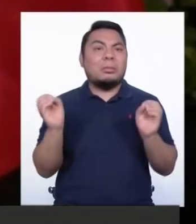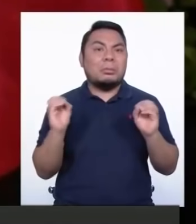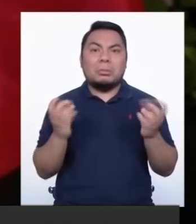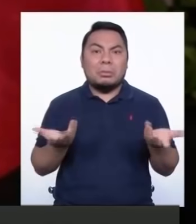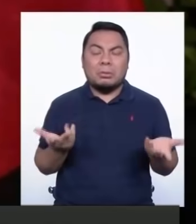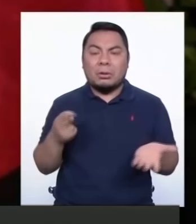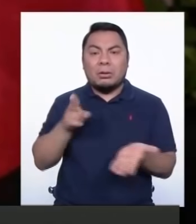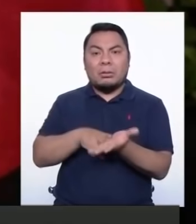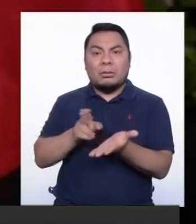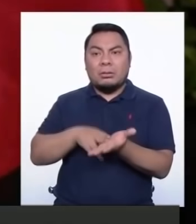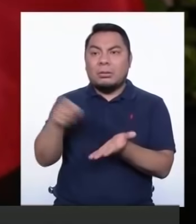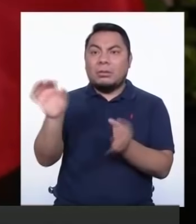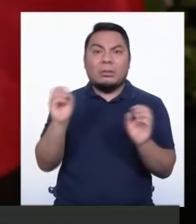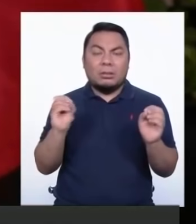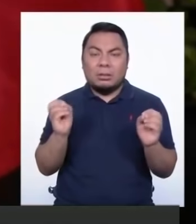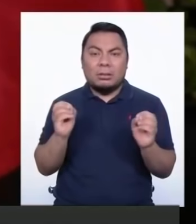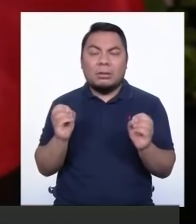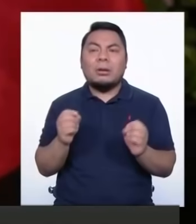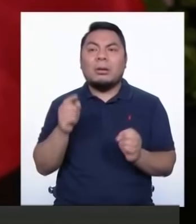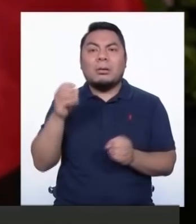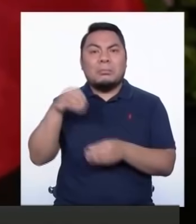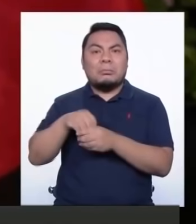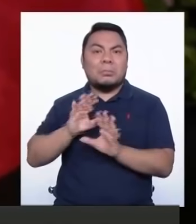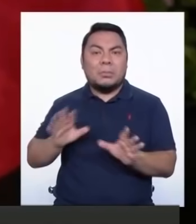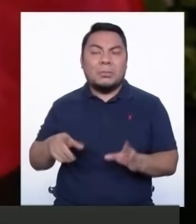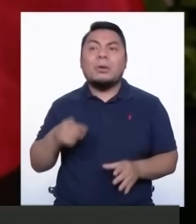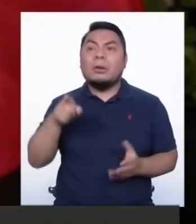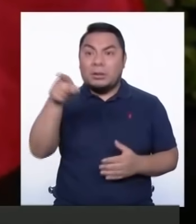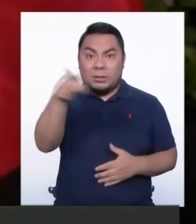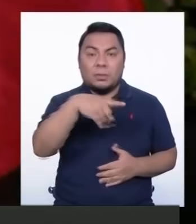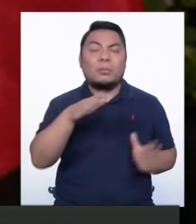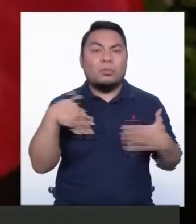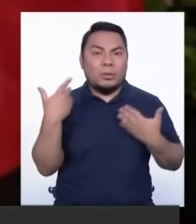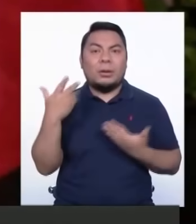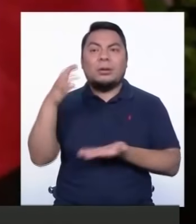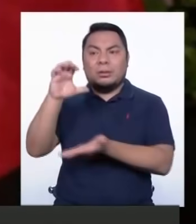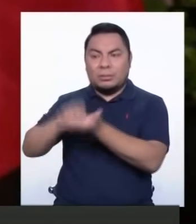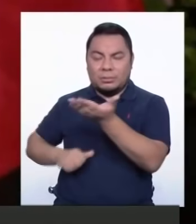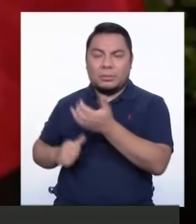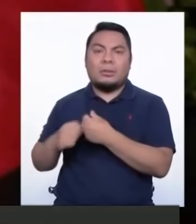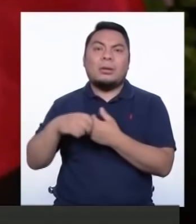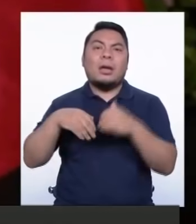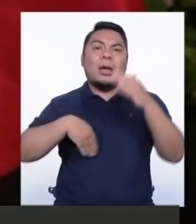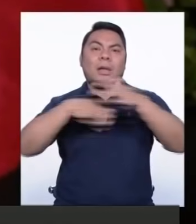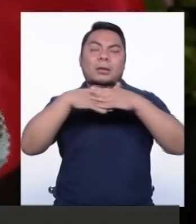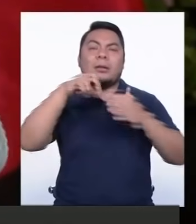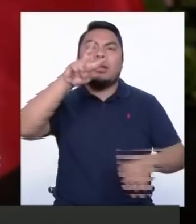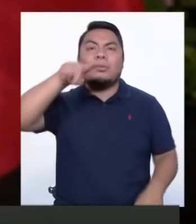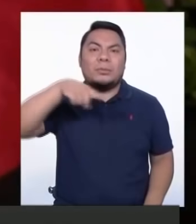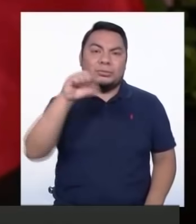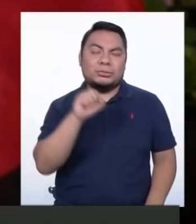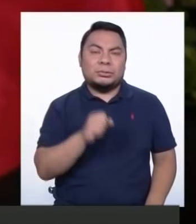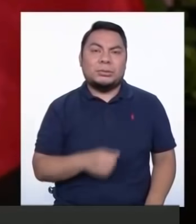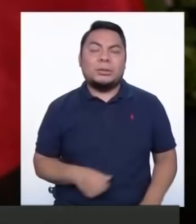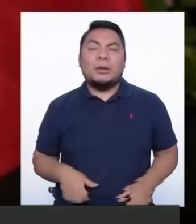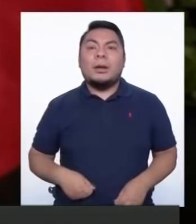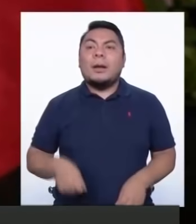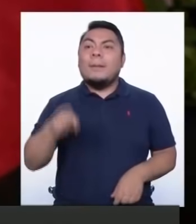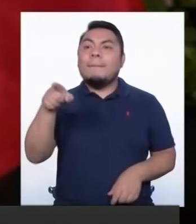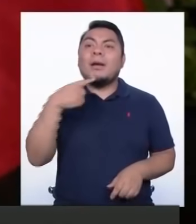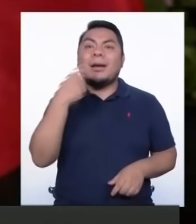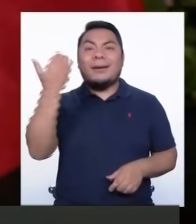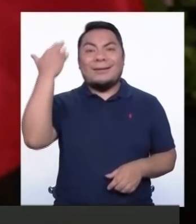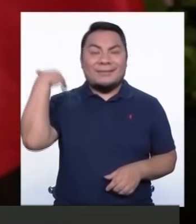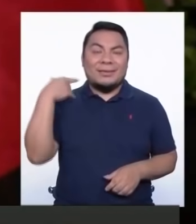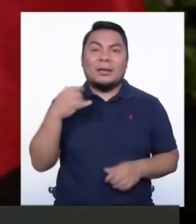en planilla, puedan retirar hasta 2.000 soles. Pero era si tenían más de 6 meses sin aportar